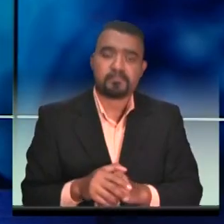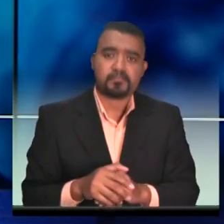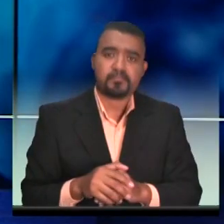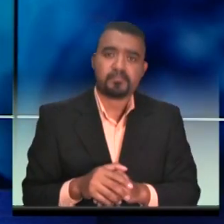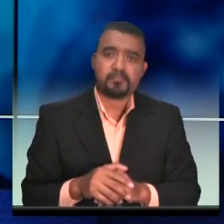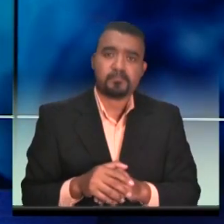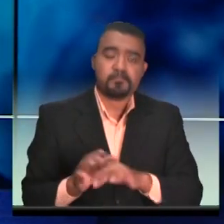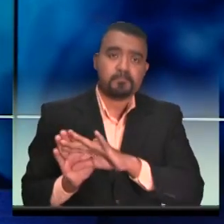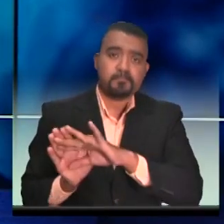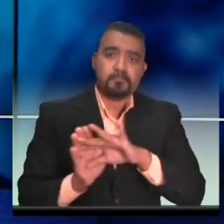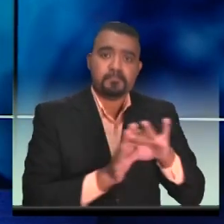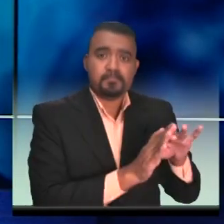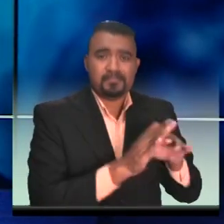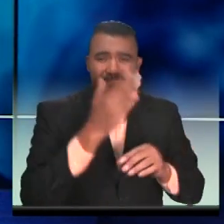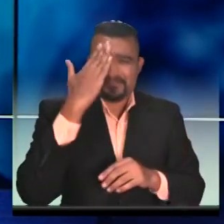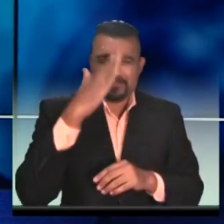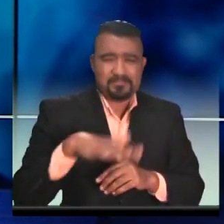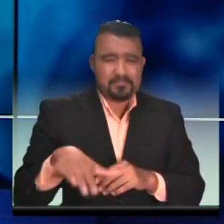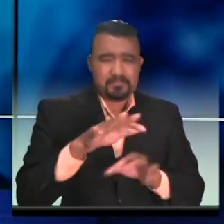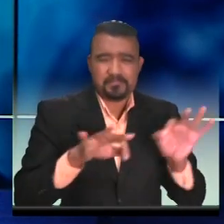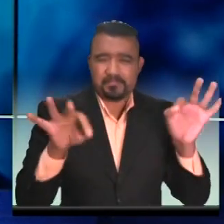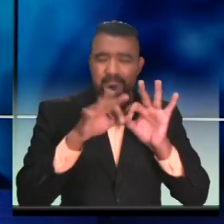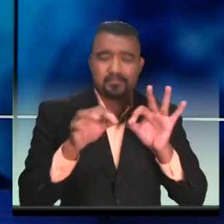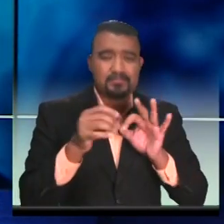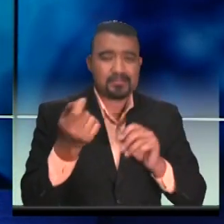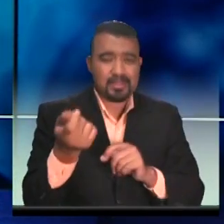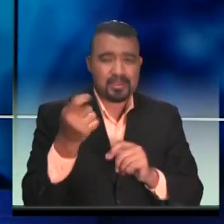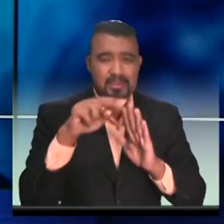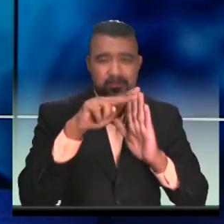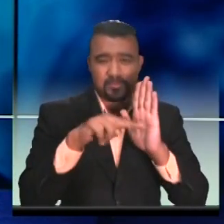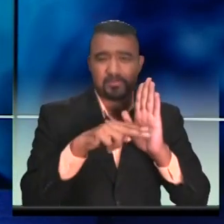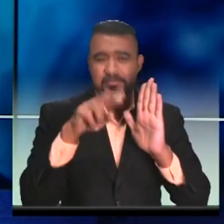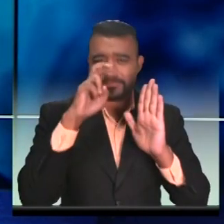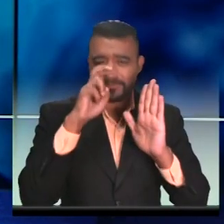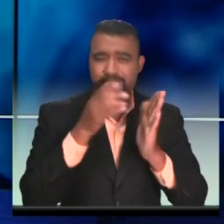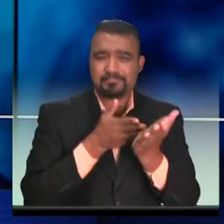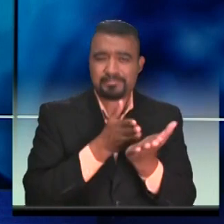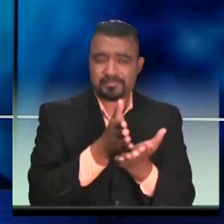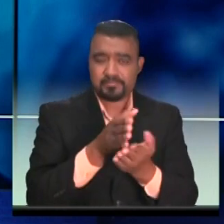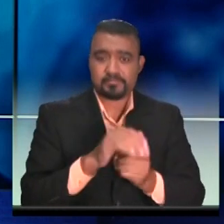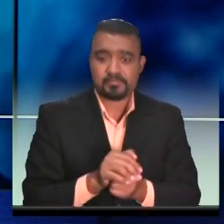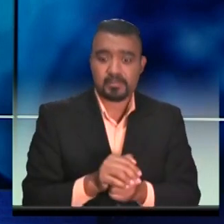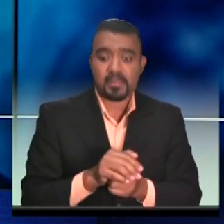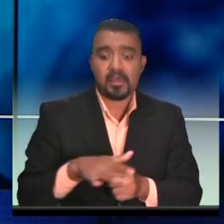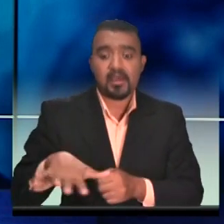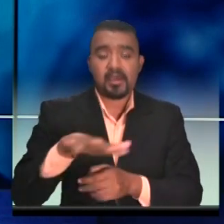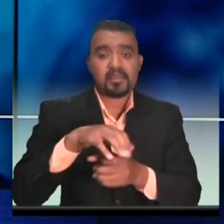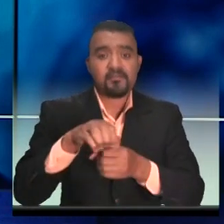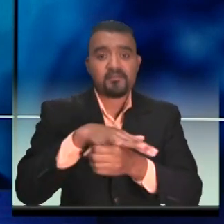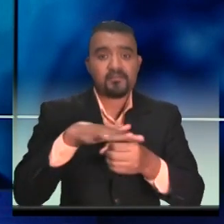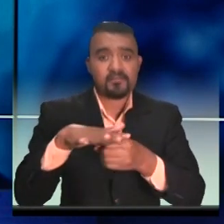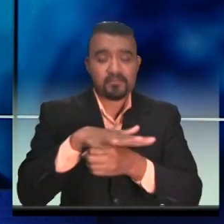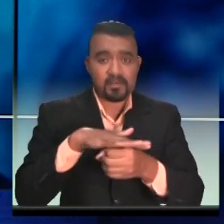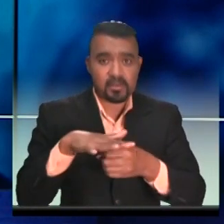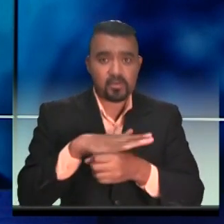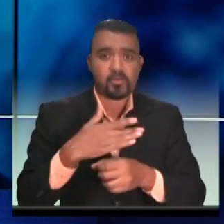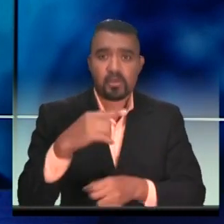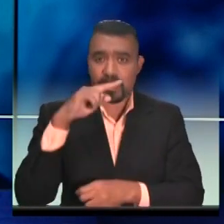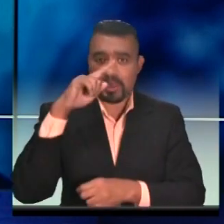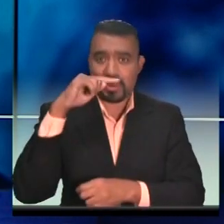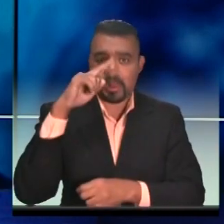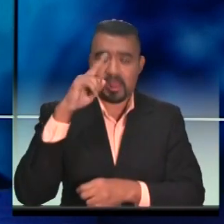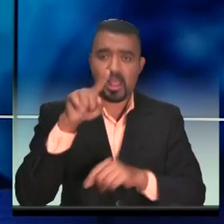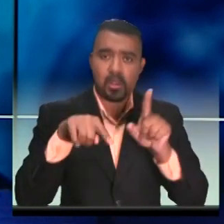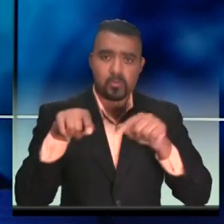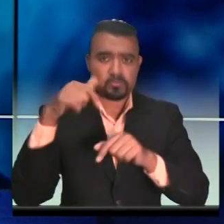los vecinos de los hoteles de la carrera 70 en laureles se sumaron al llamado realizado por la personería de medellín en el que se denuncia que